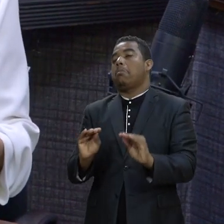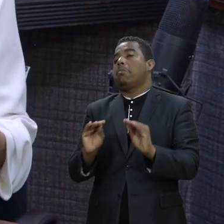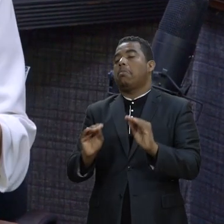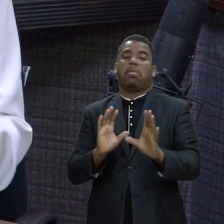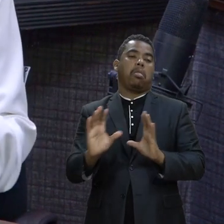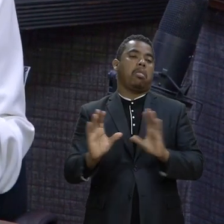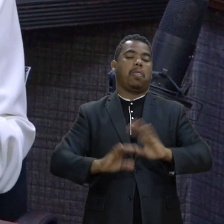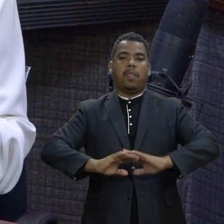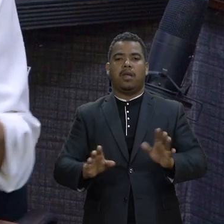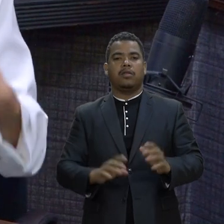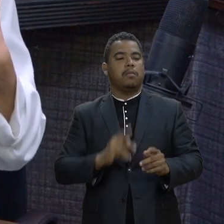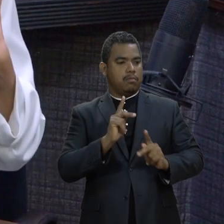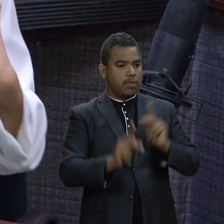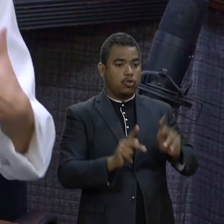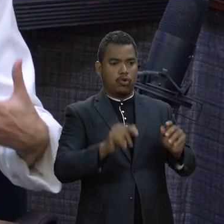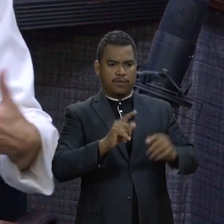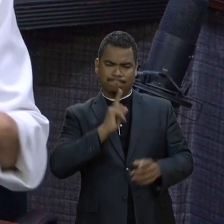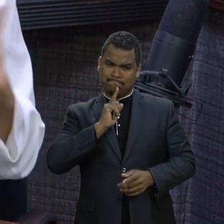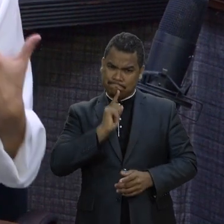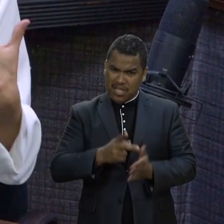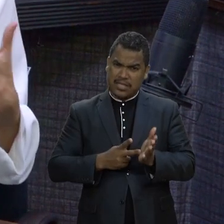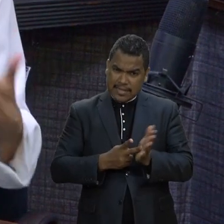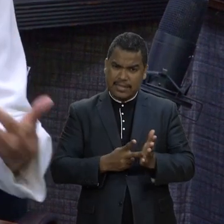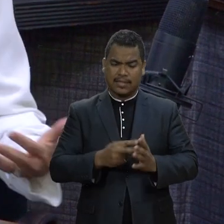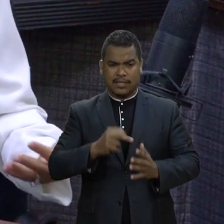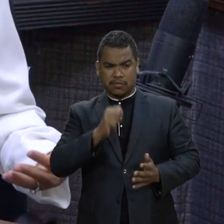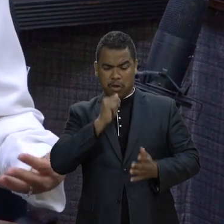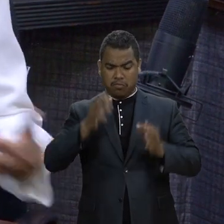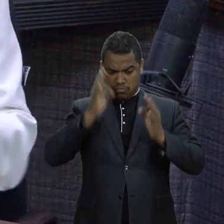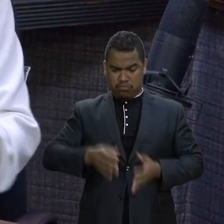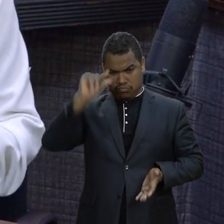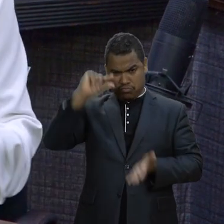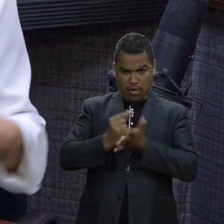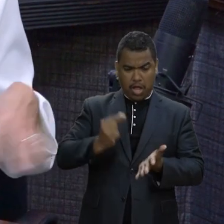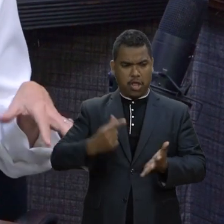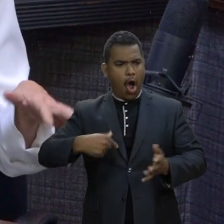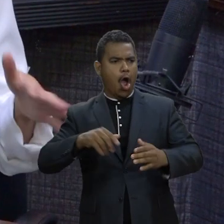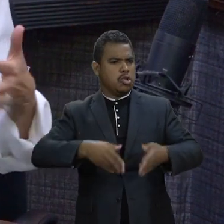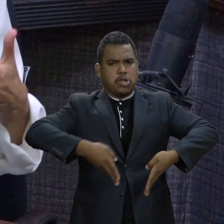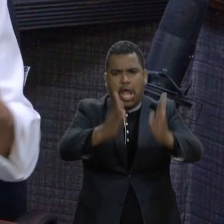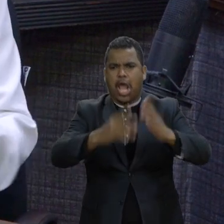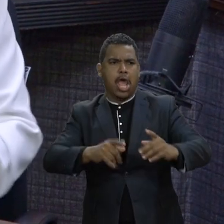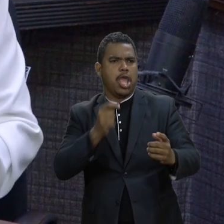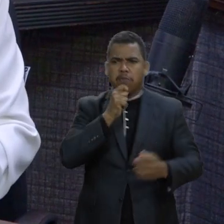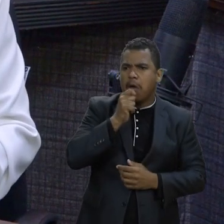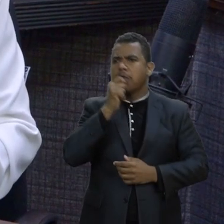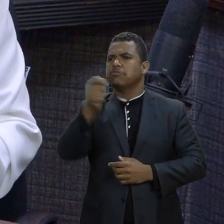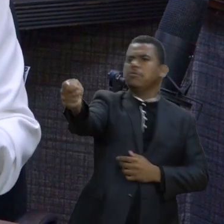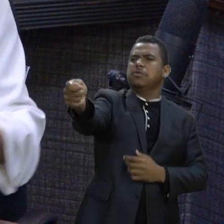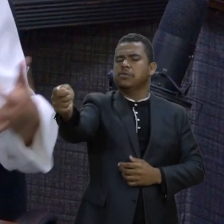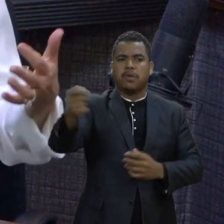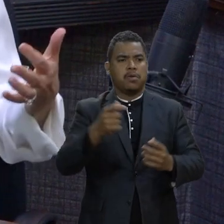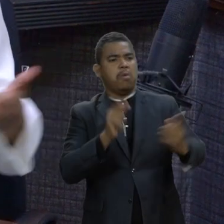Nosotros, y Sara lo sabe, no fue fácil. Fueron muchas trasnoches, fueron muchas puertas